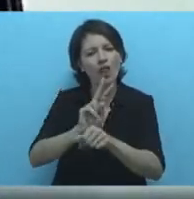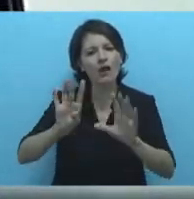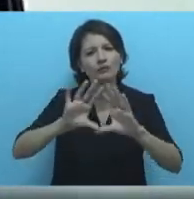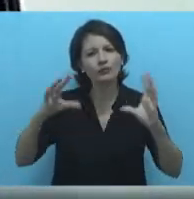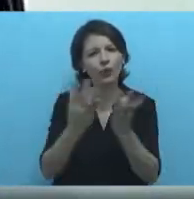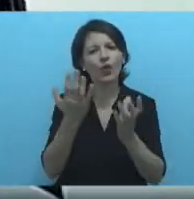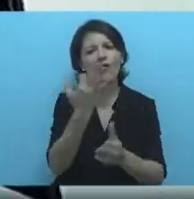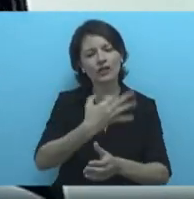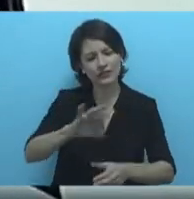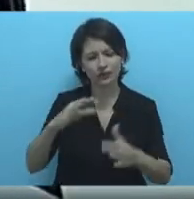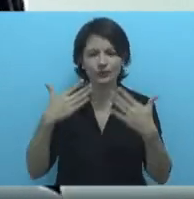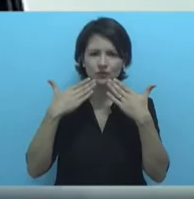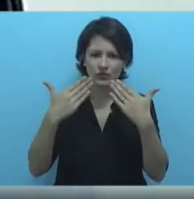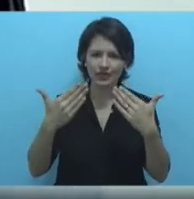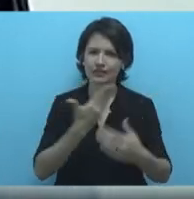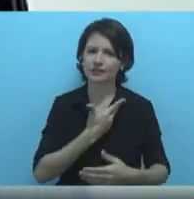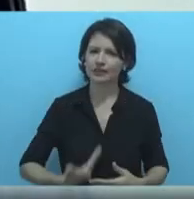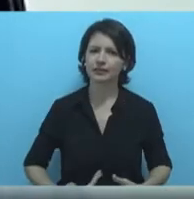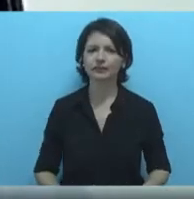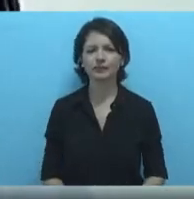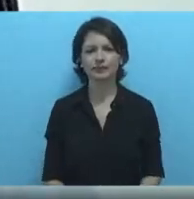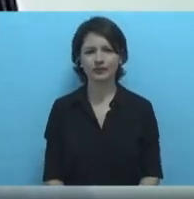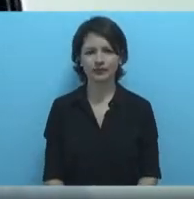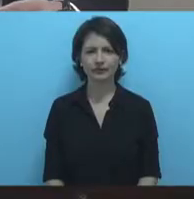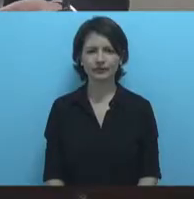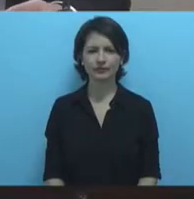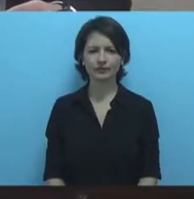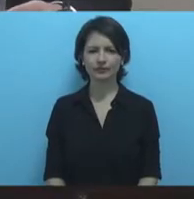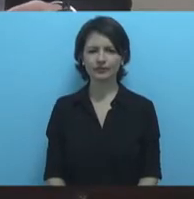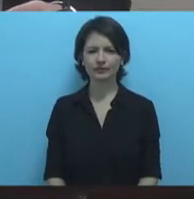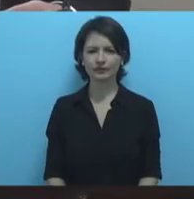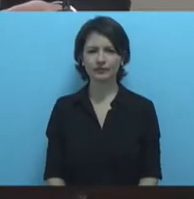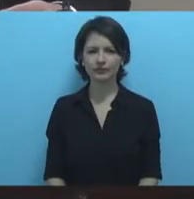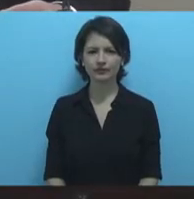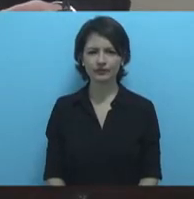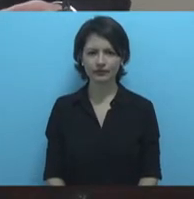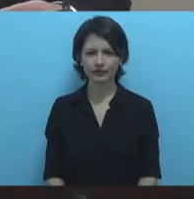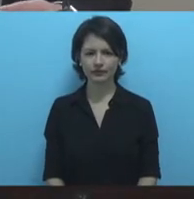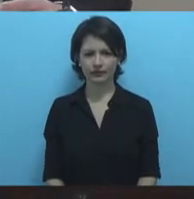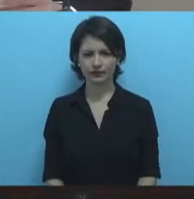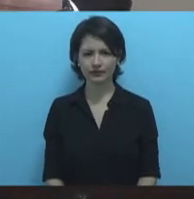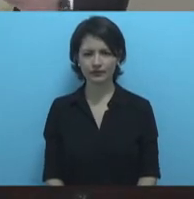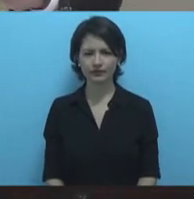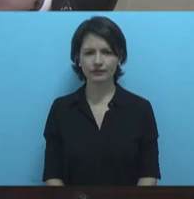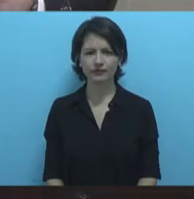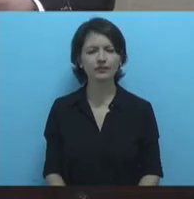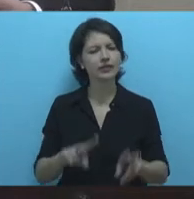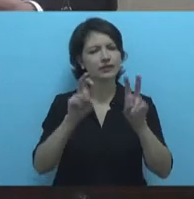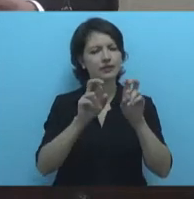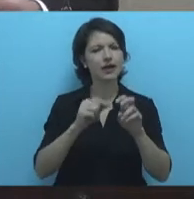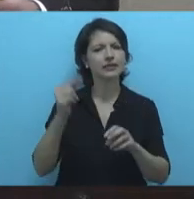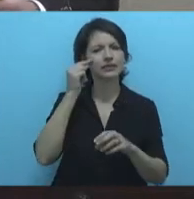y muchas gracias señor presidente gracias diputado preferencia número 39